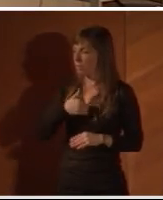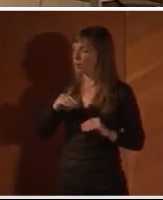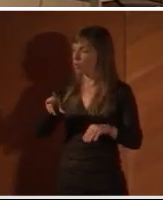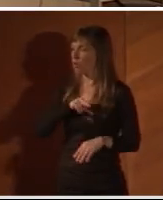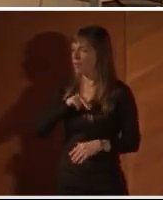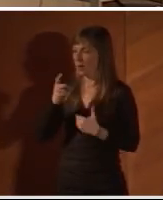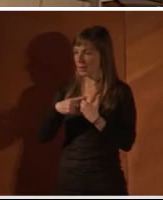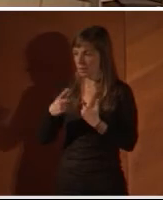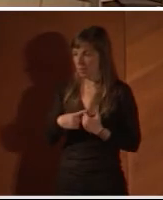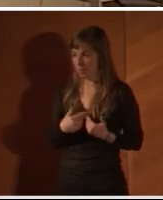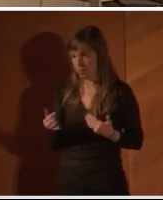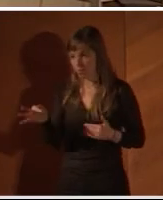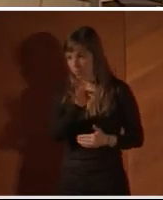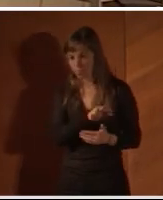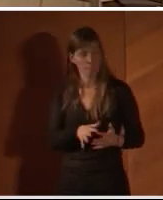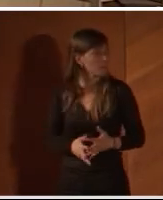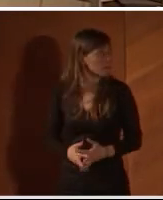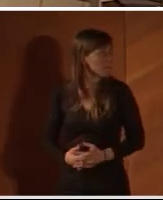Adelante.